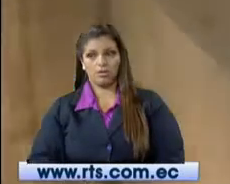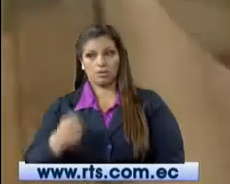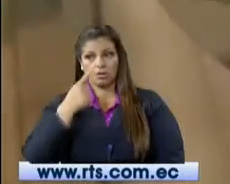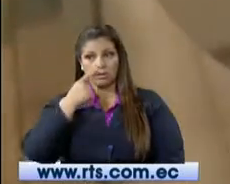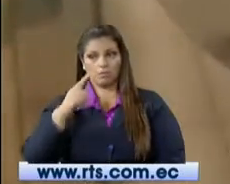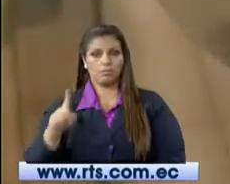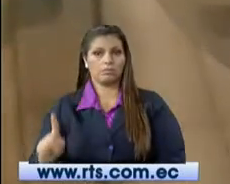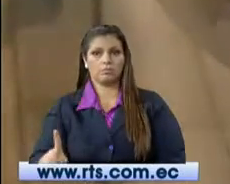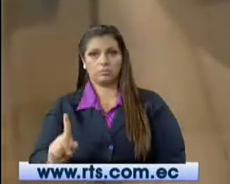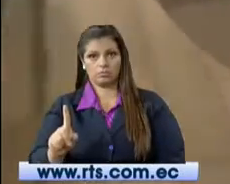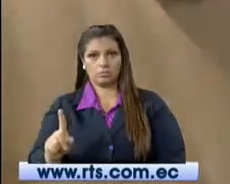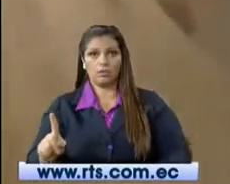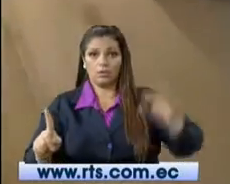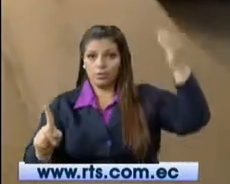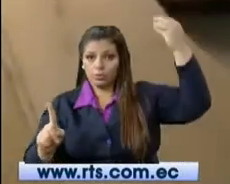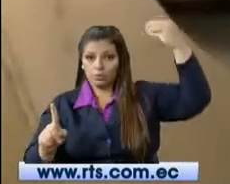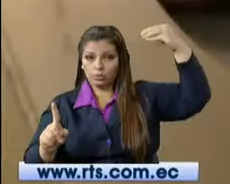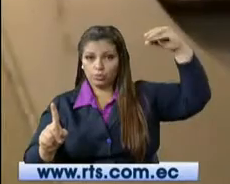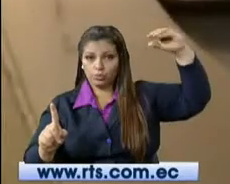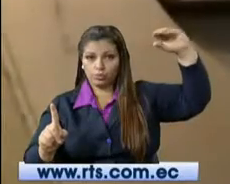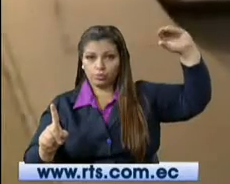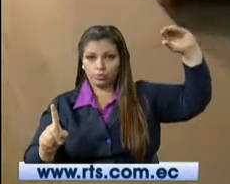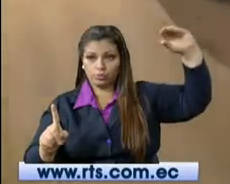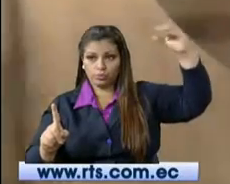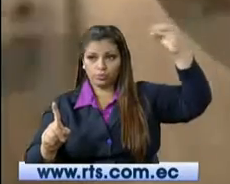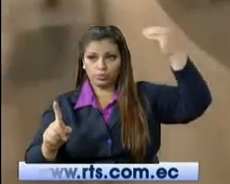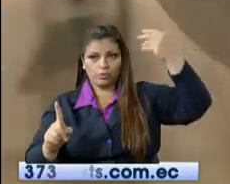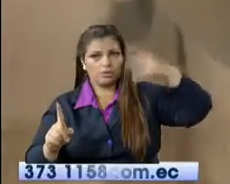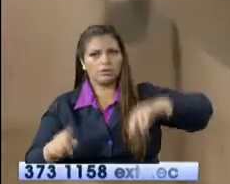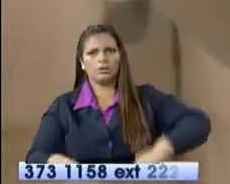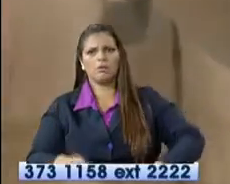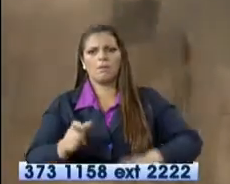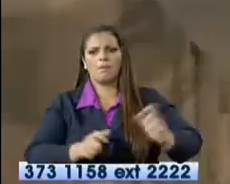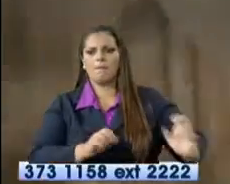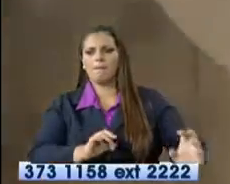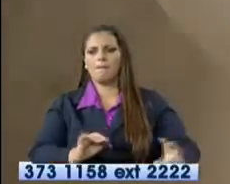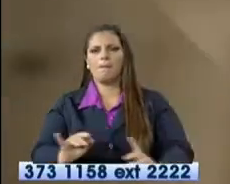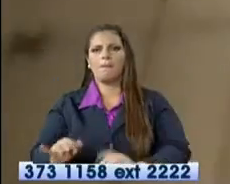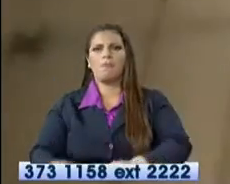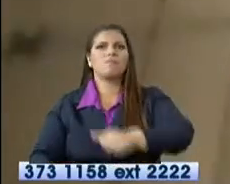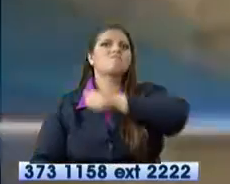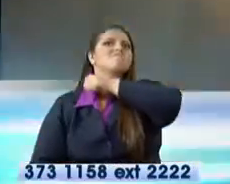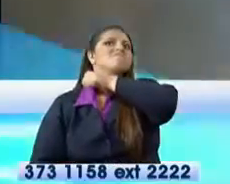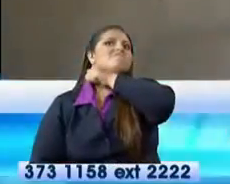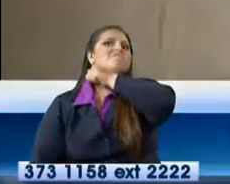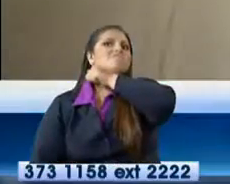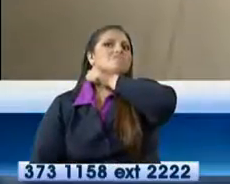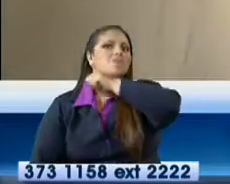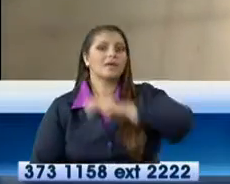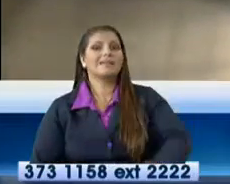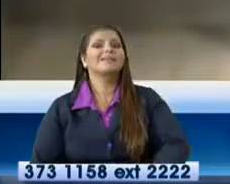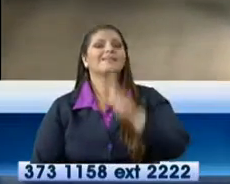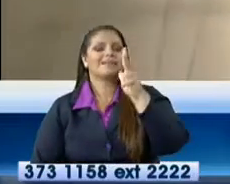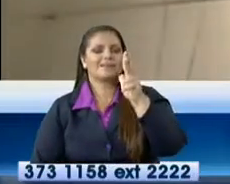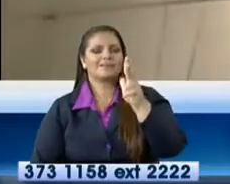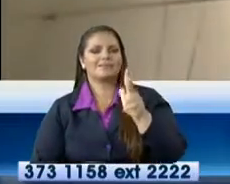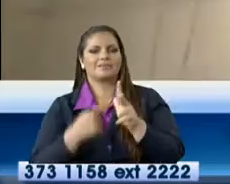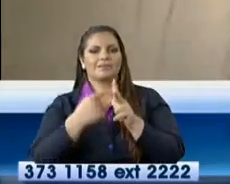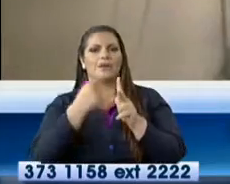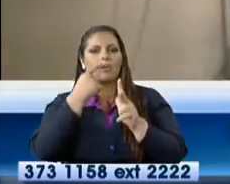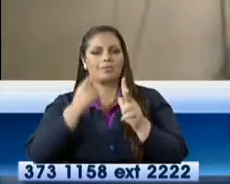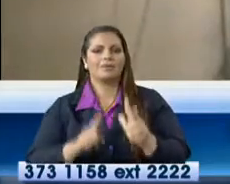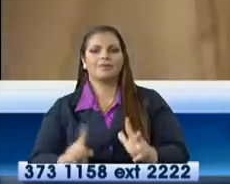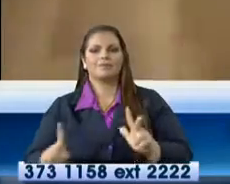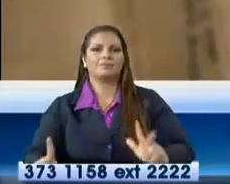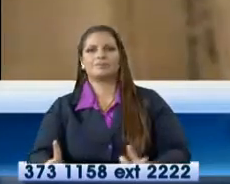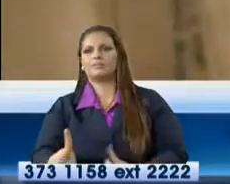del sistema Ojos de Águila. Las imágenes registradas muestran y detallan cómo tres sujetos neutralizaron a